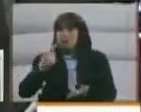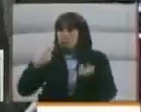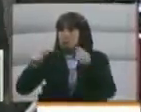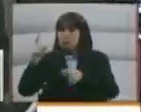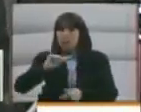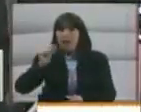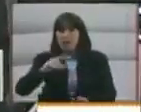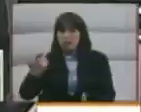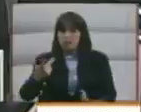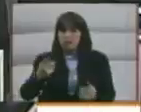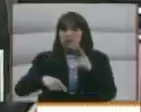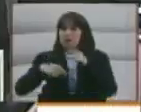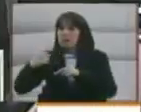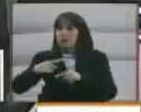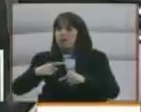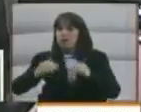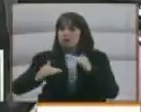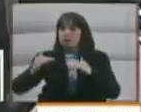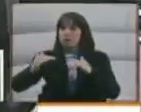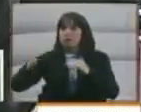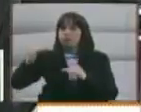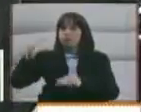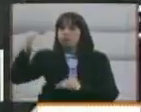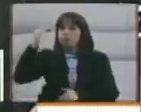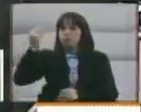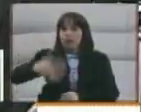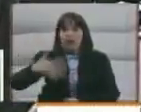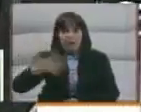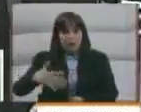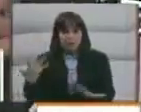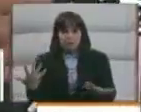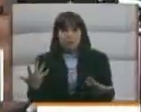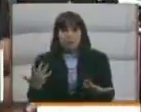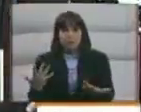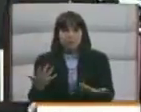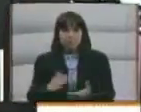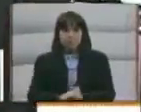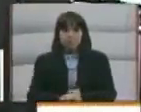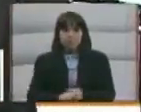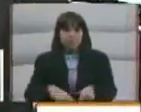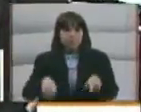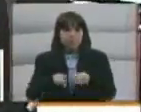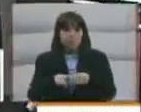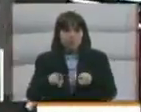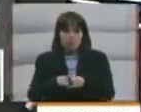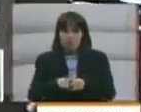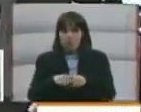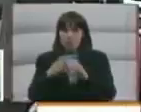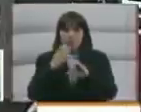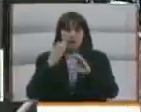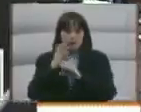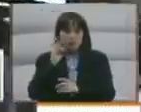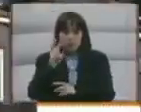vivos que empiezan a subir los precios solamente por el flete, por el transporte. Vean este trabajo.